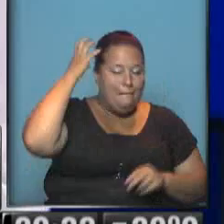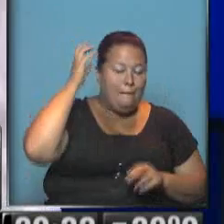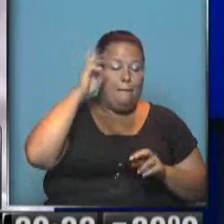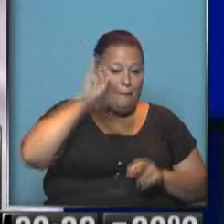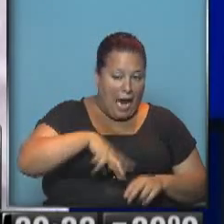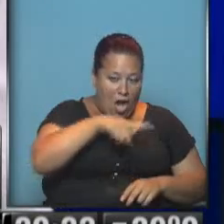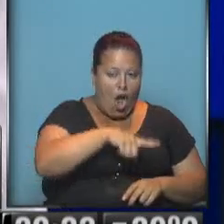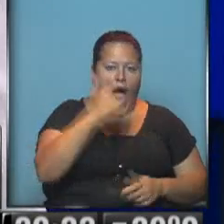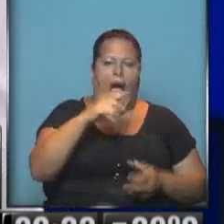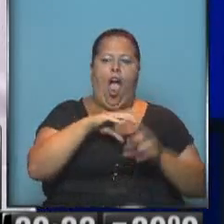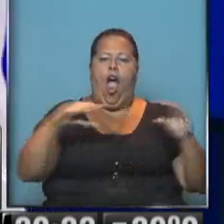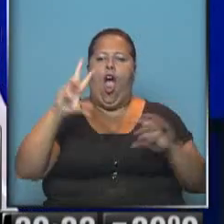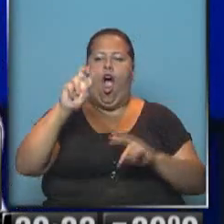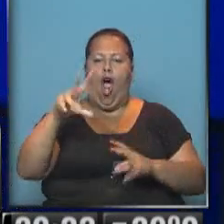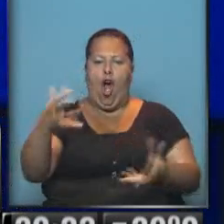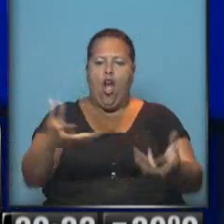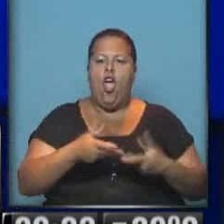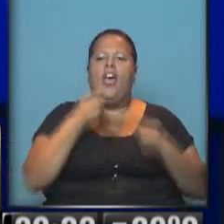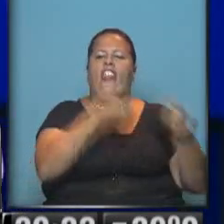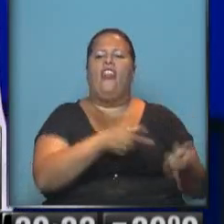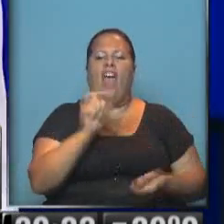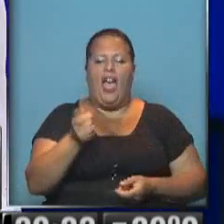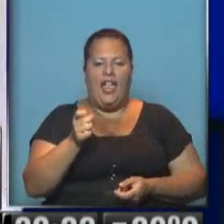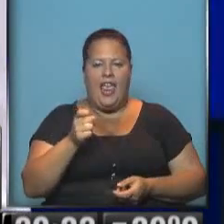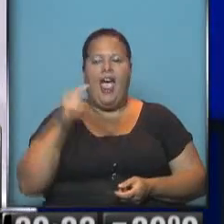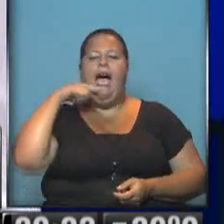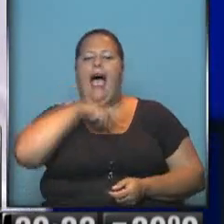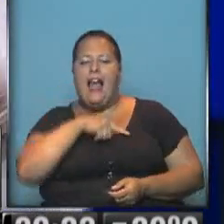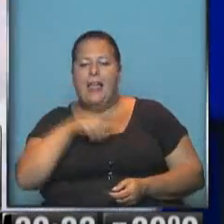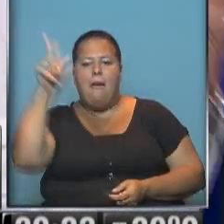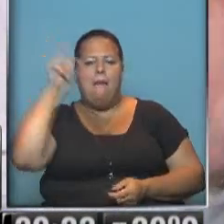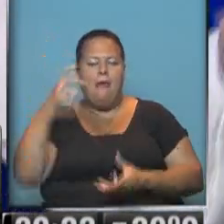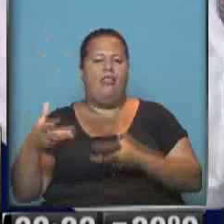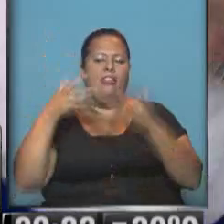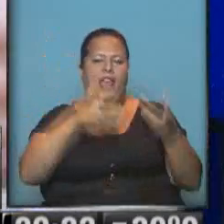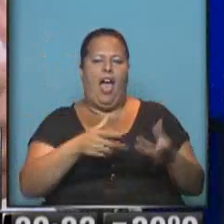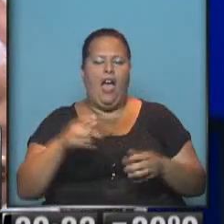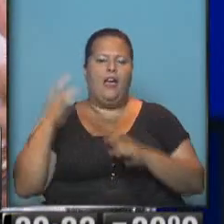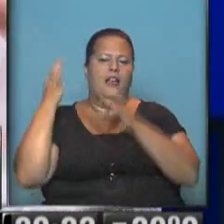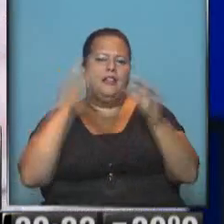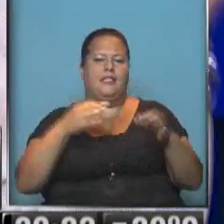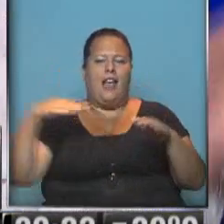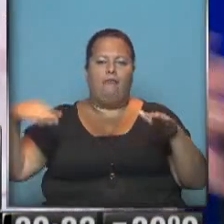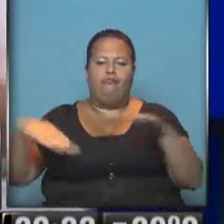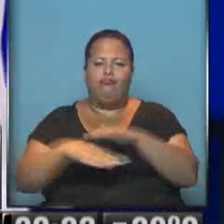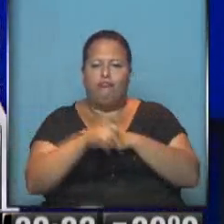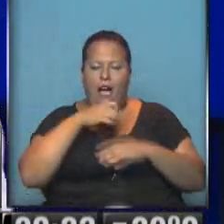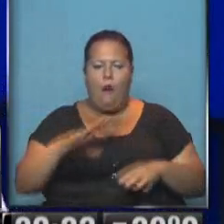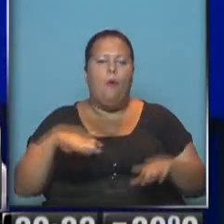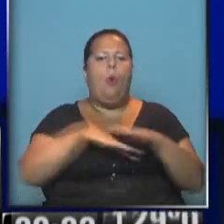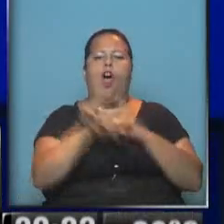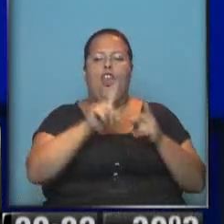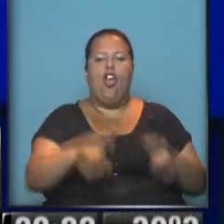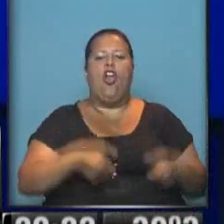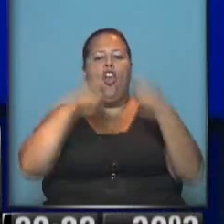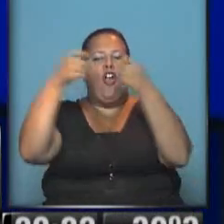recibe lingotes de oro de los alemanes en Mar del Plata que llegan submarinos. Perón los guarda, se